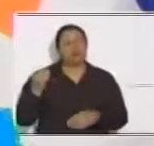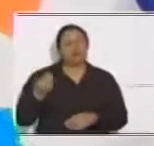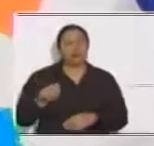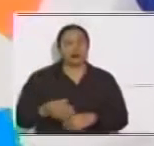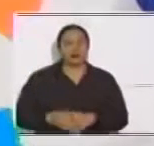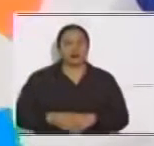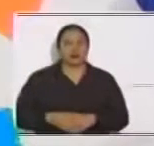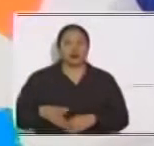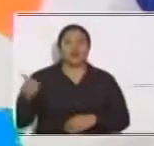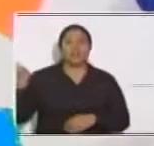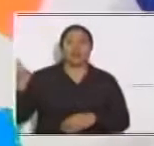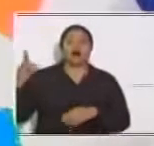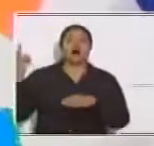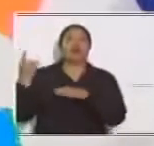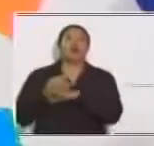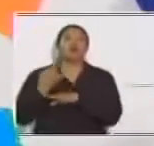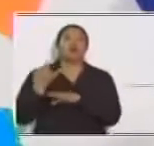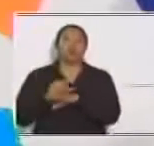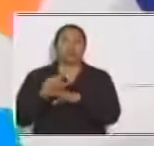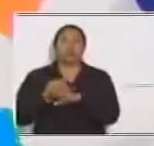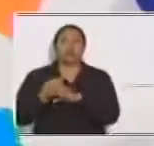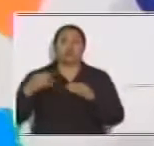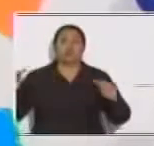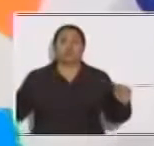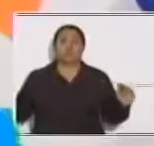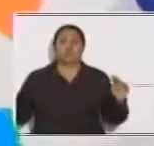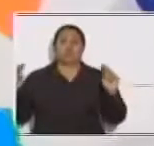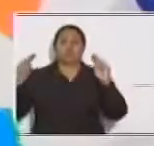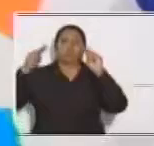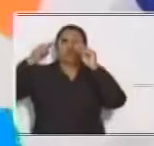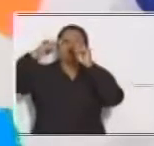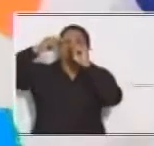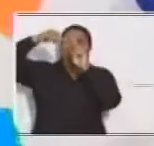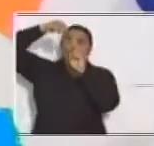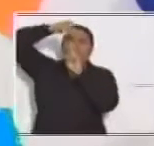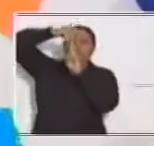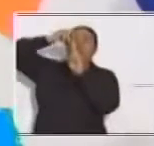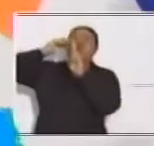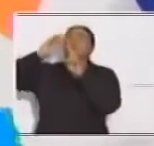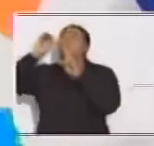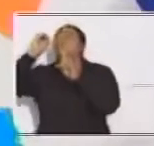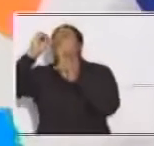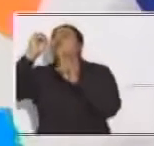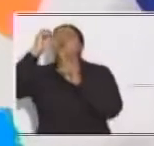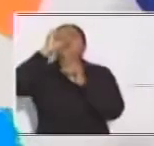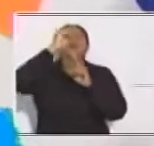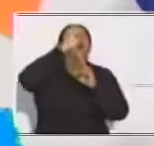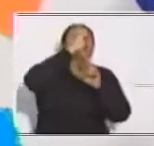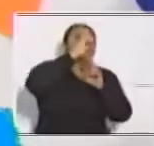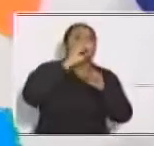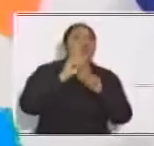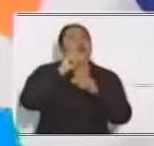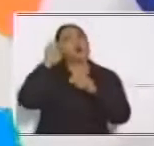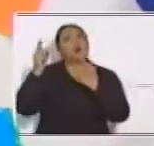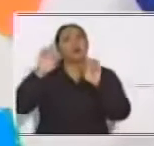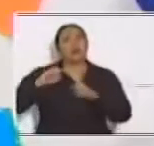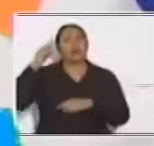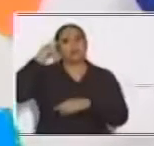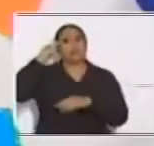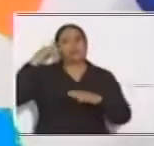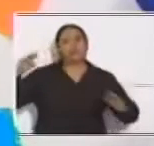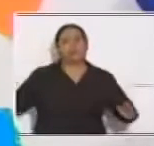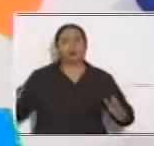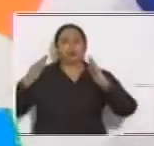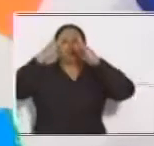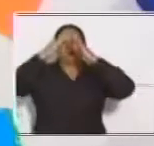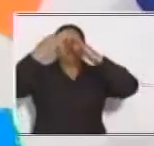Algunos dicen que la usaban como observatorios. Otros dicen que la usaban como mausoleos, o sea, tumbas.